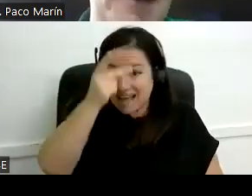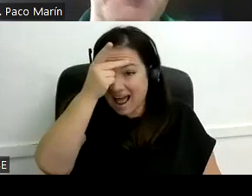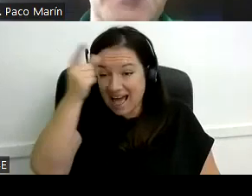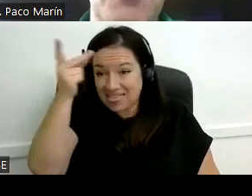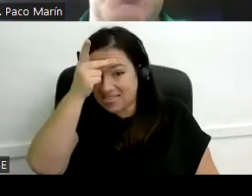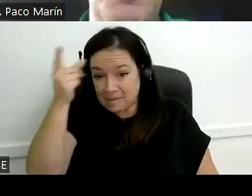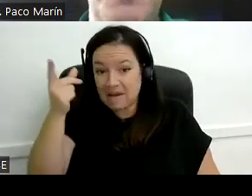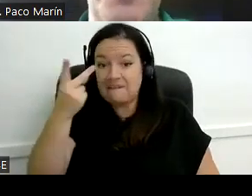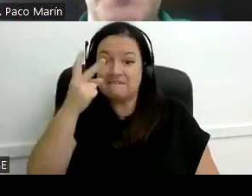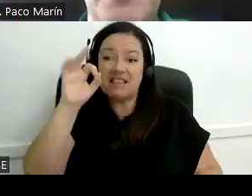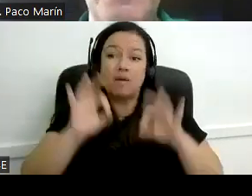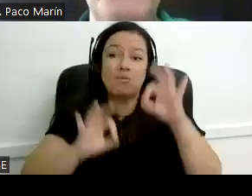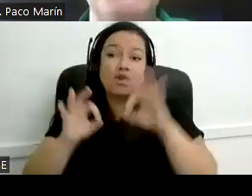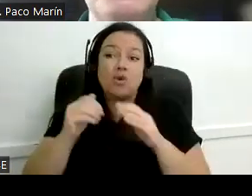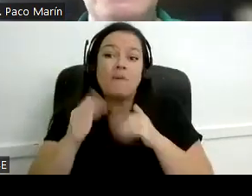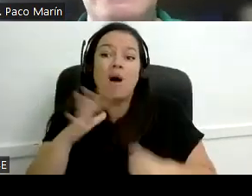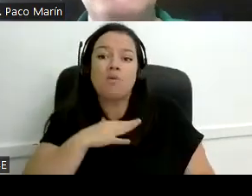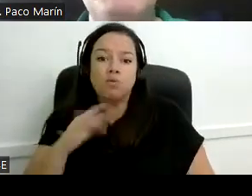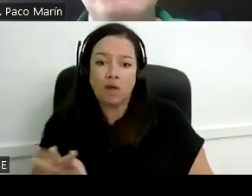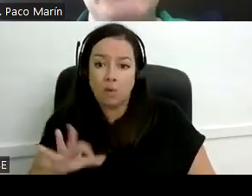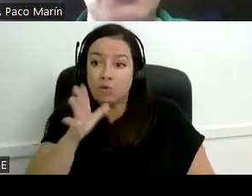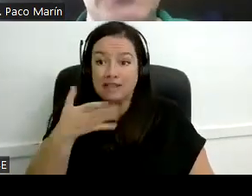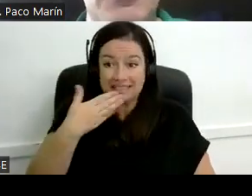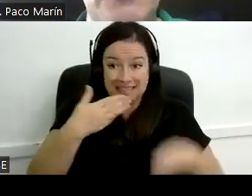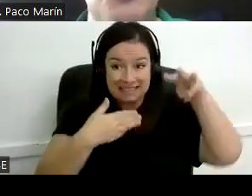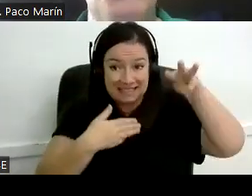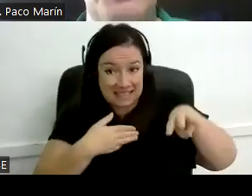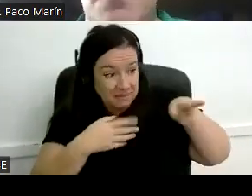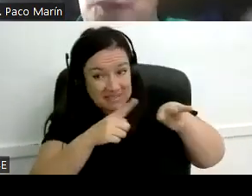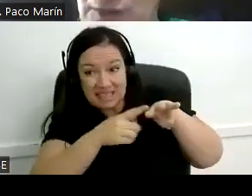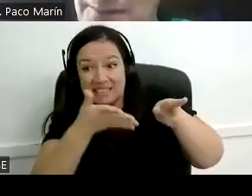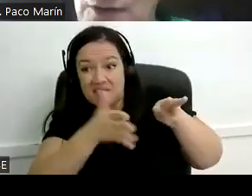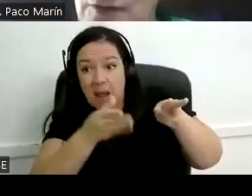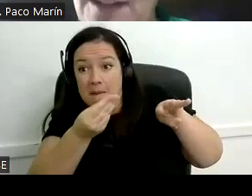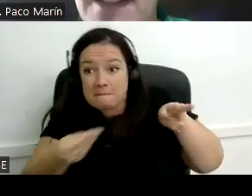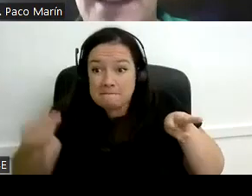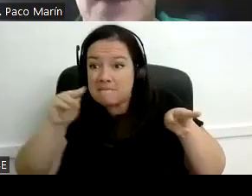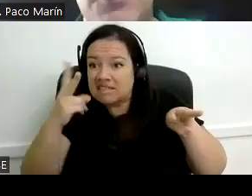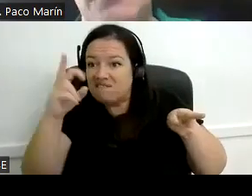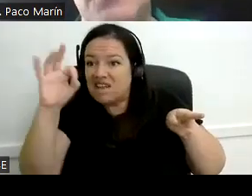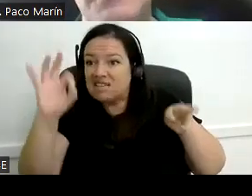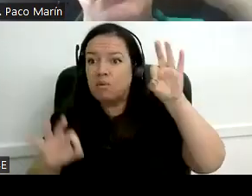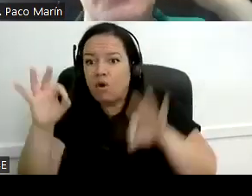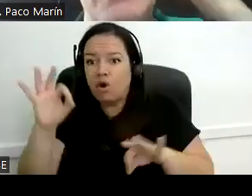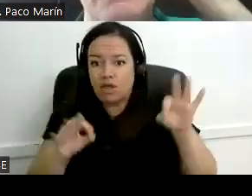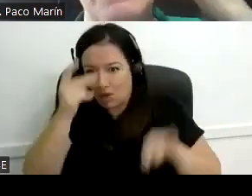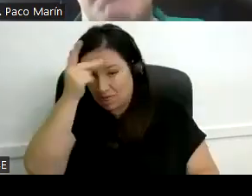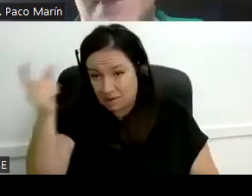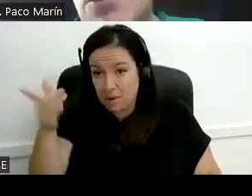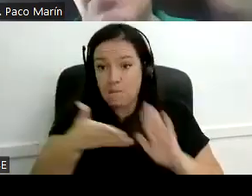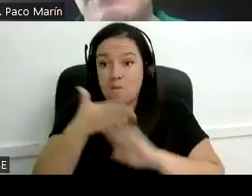demencia de Alzheimer o enfermedad de Alzheimer entre un 20 y un 50%, sobre todo en personas mayores que ya tienen una reserva